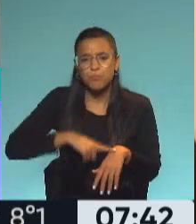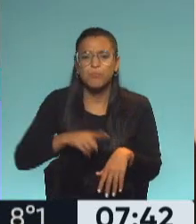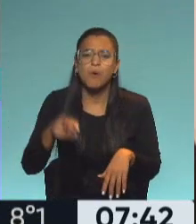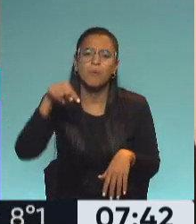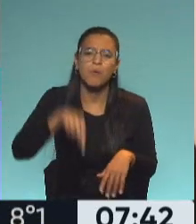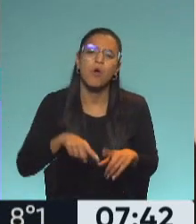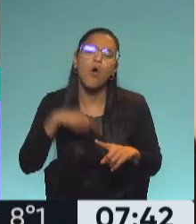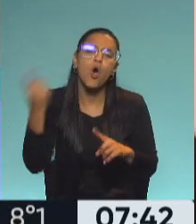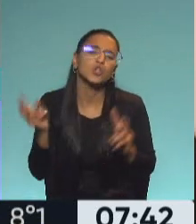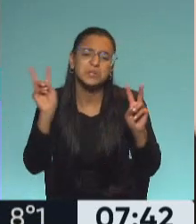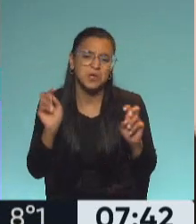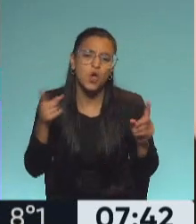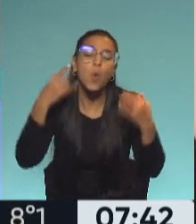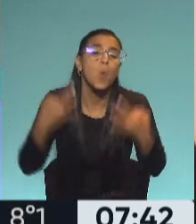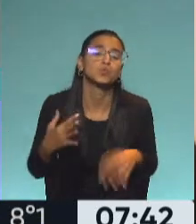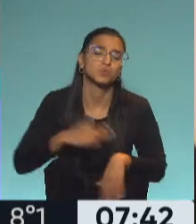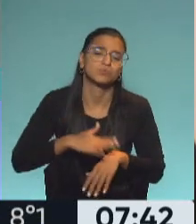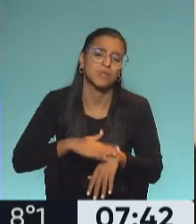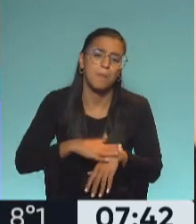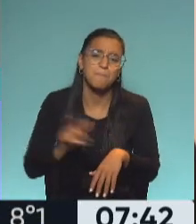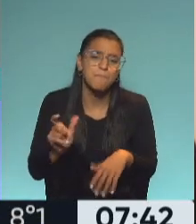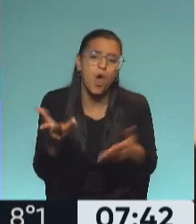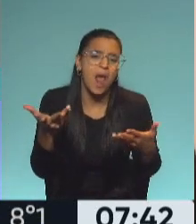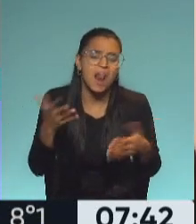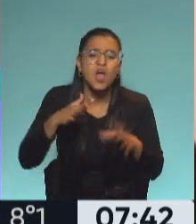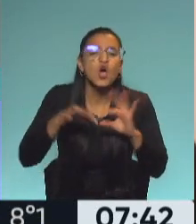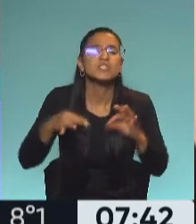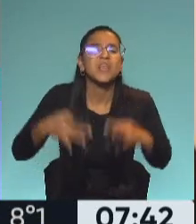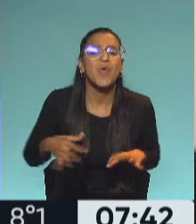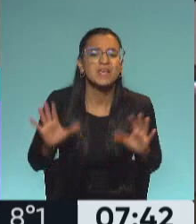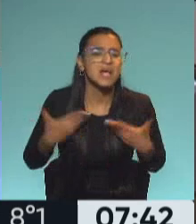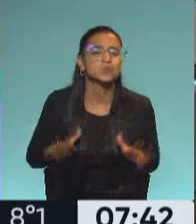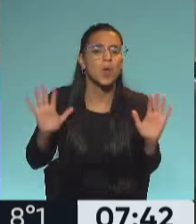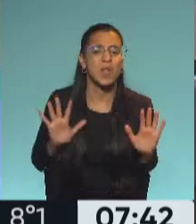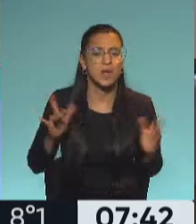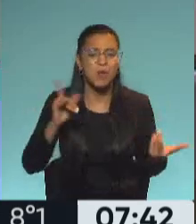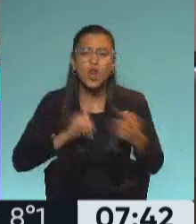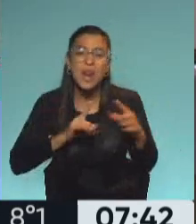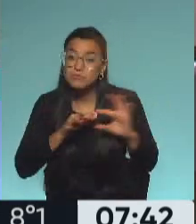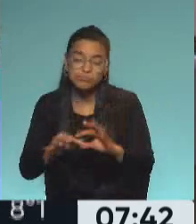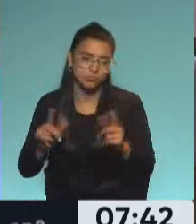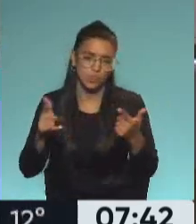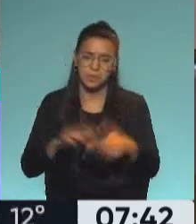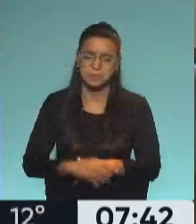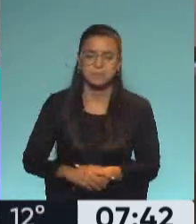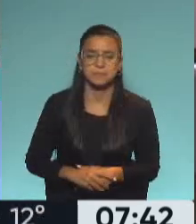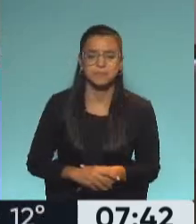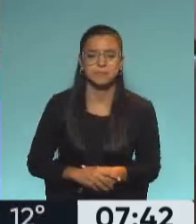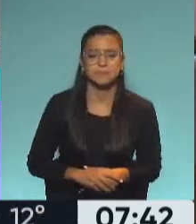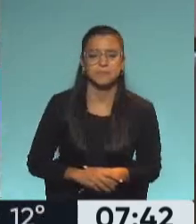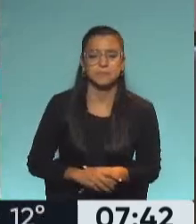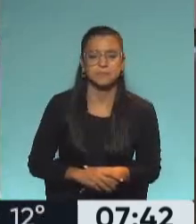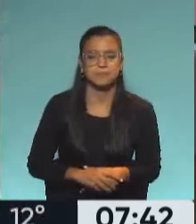tiene otro motivo. Es una coincidencia temporaria, no tiene otra relación, no guarda otra relación.